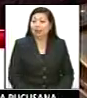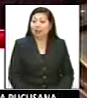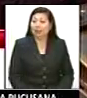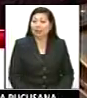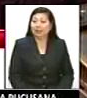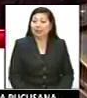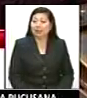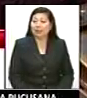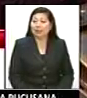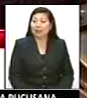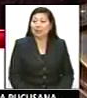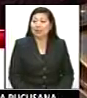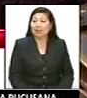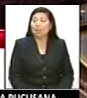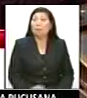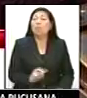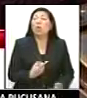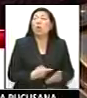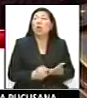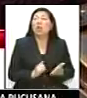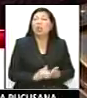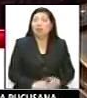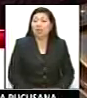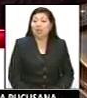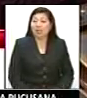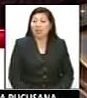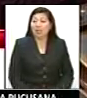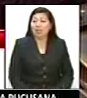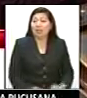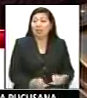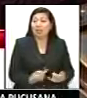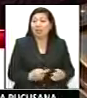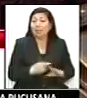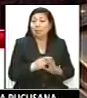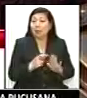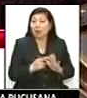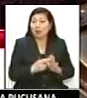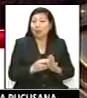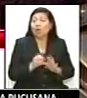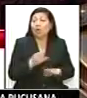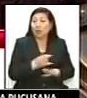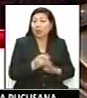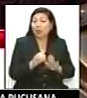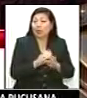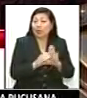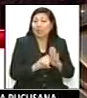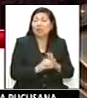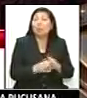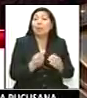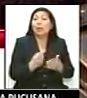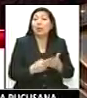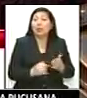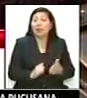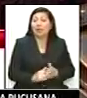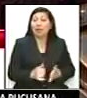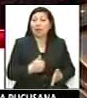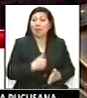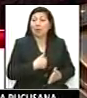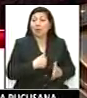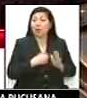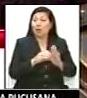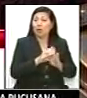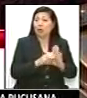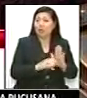a eso me refería. ¿Y por qué esta decisión establecida en el proyecto es inconstitucional? Porque la propia